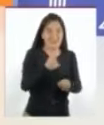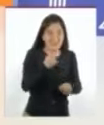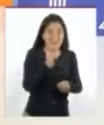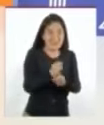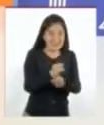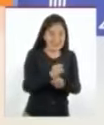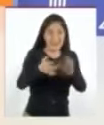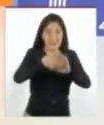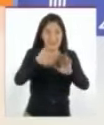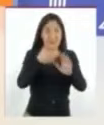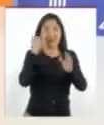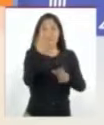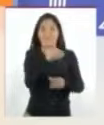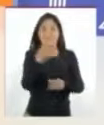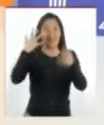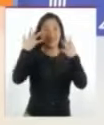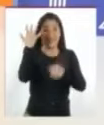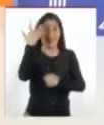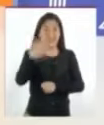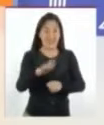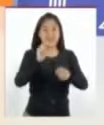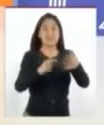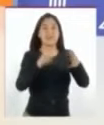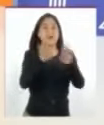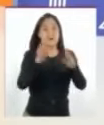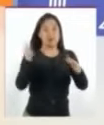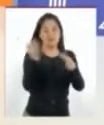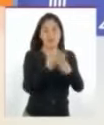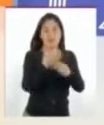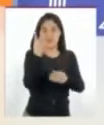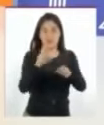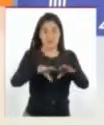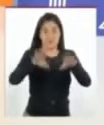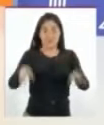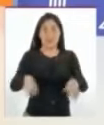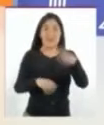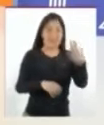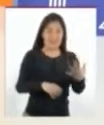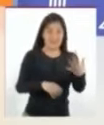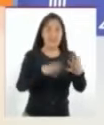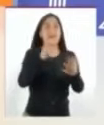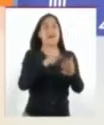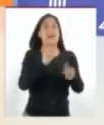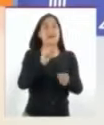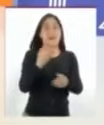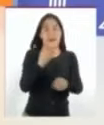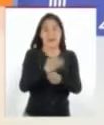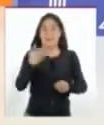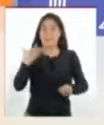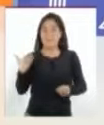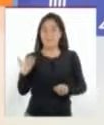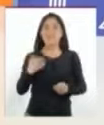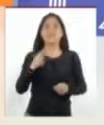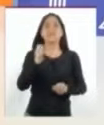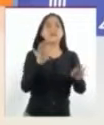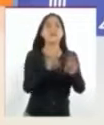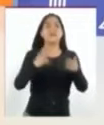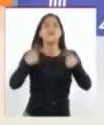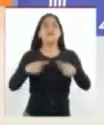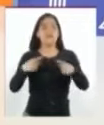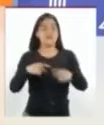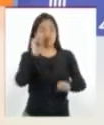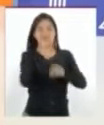las 10 capas en 2 partes. Las 5 primeras, es decir, las más recientes, fueron dejadas por gente que